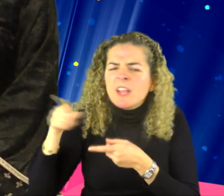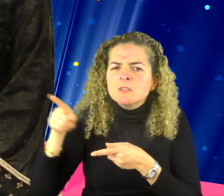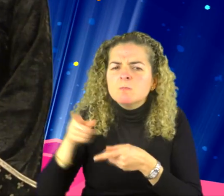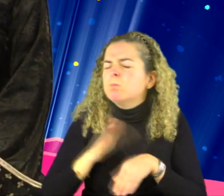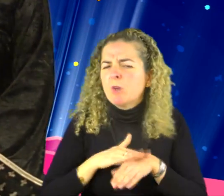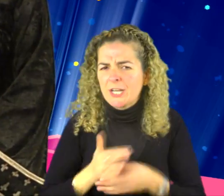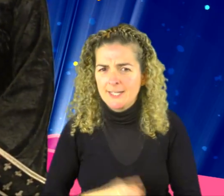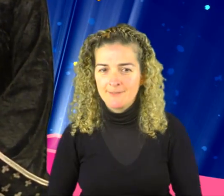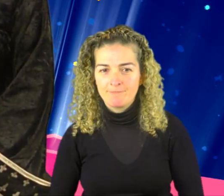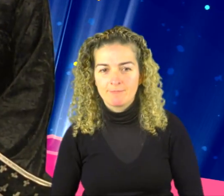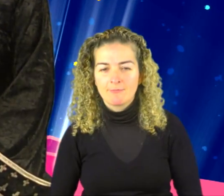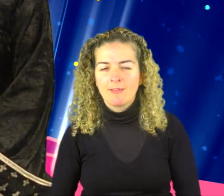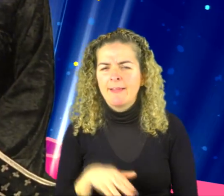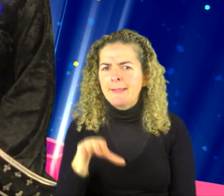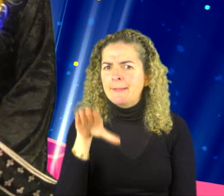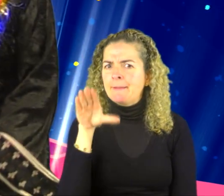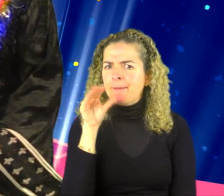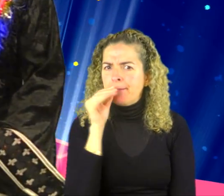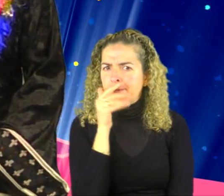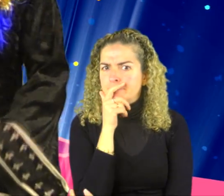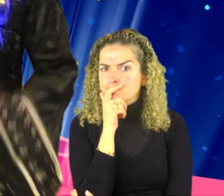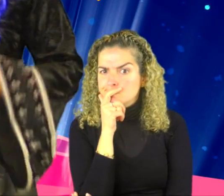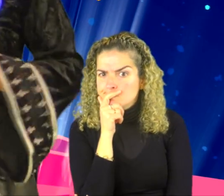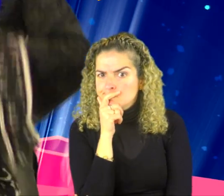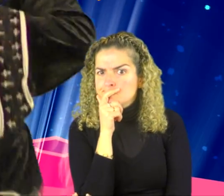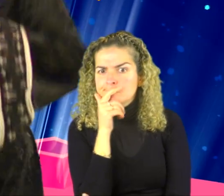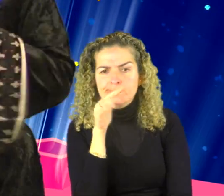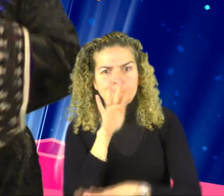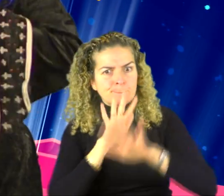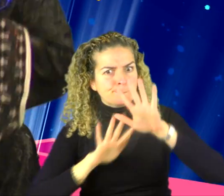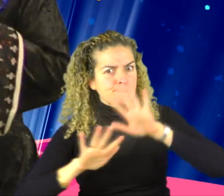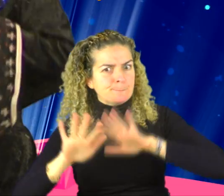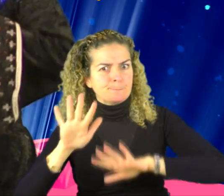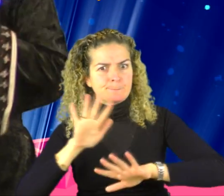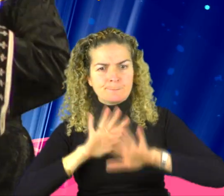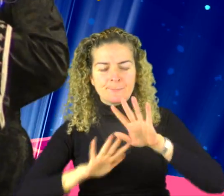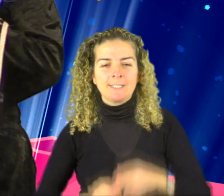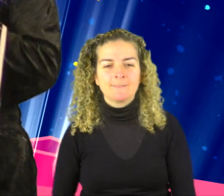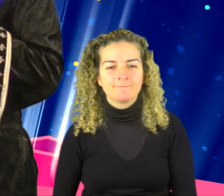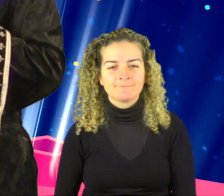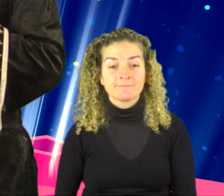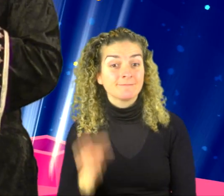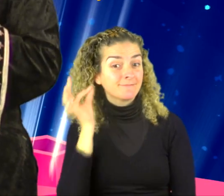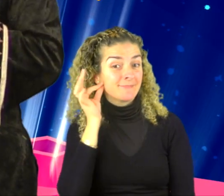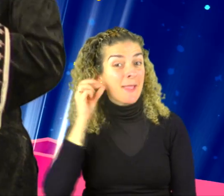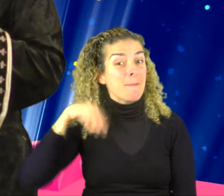No soy feliz. Me siento vacía.